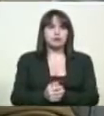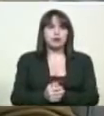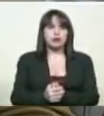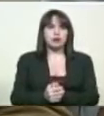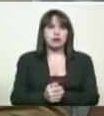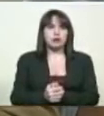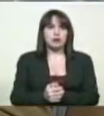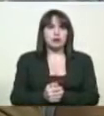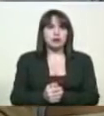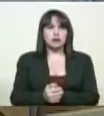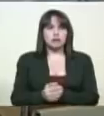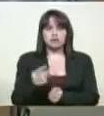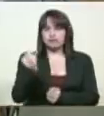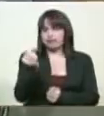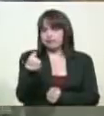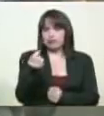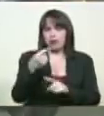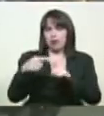de quinchoncho